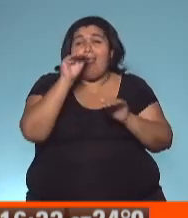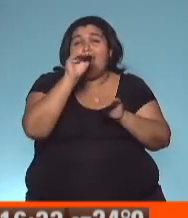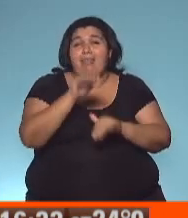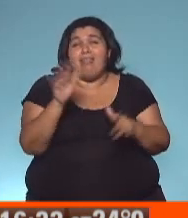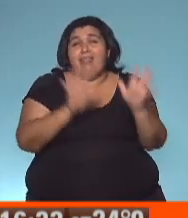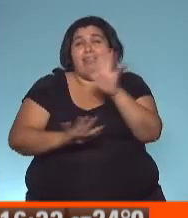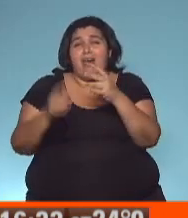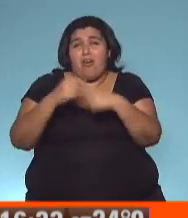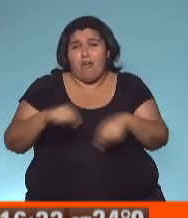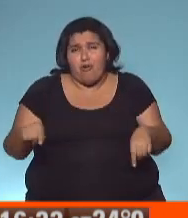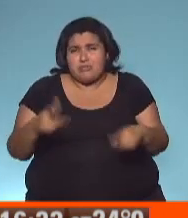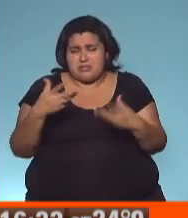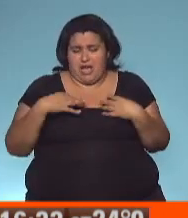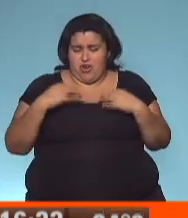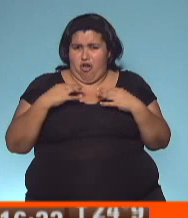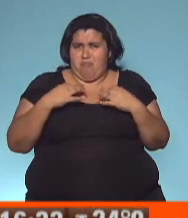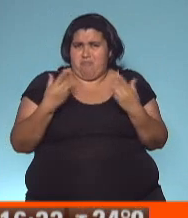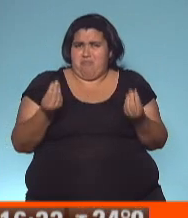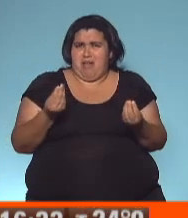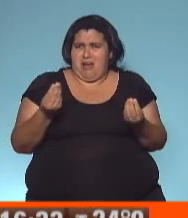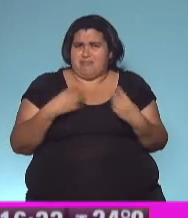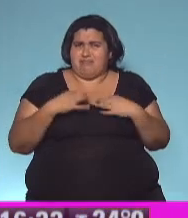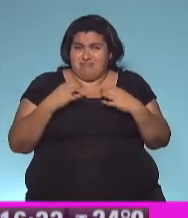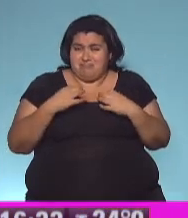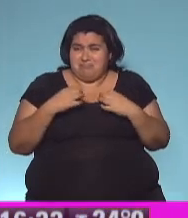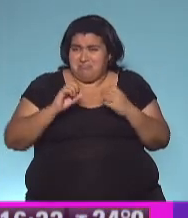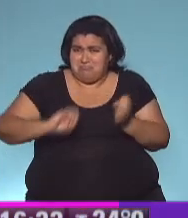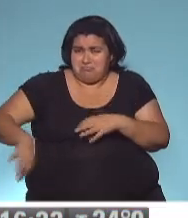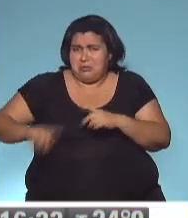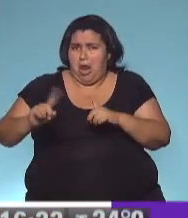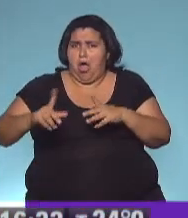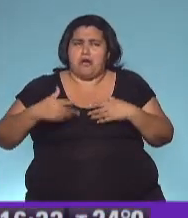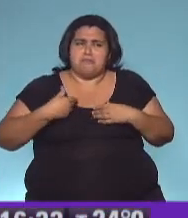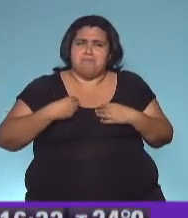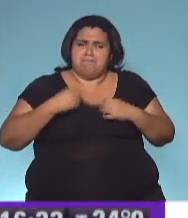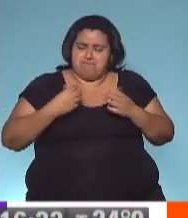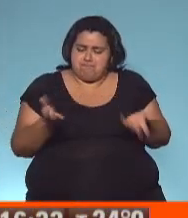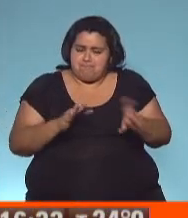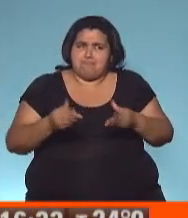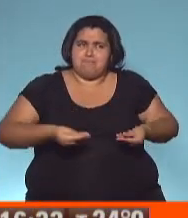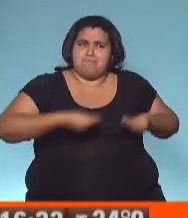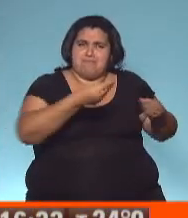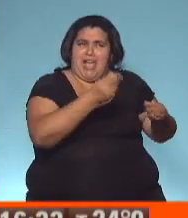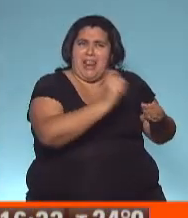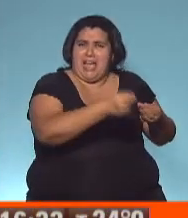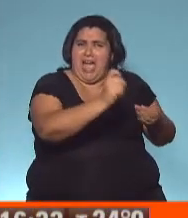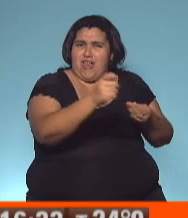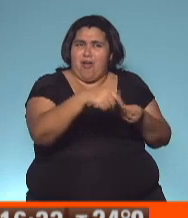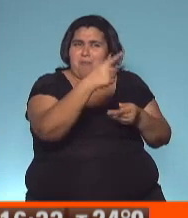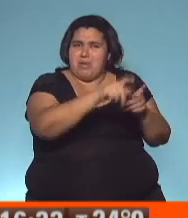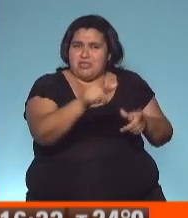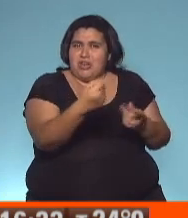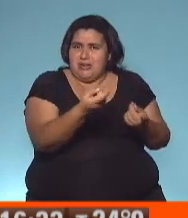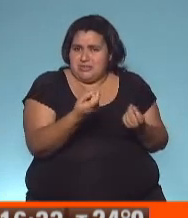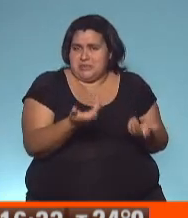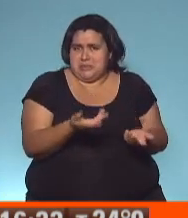que ropa que no usás se la das a alguien que la necesita, un montón de cosas que creo que por ahí,